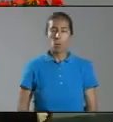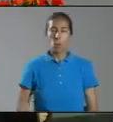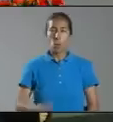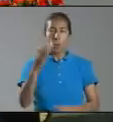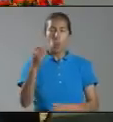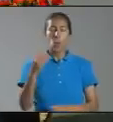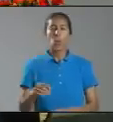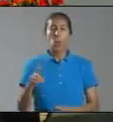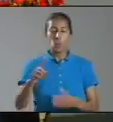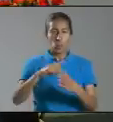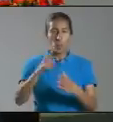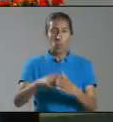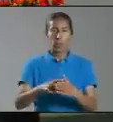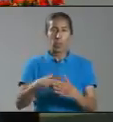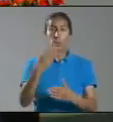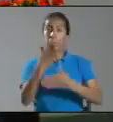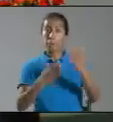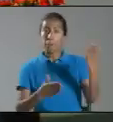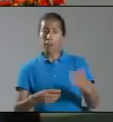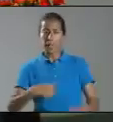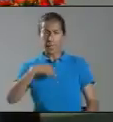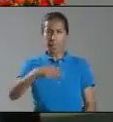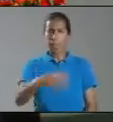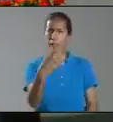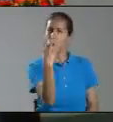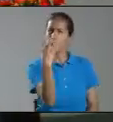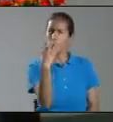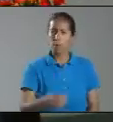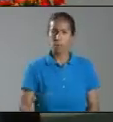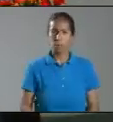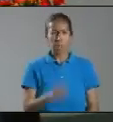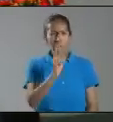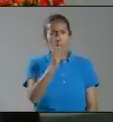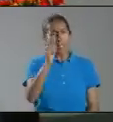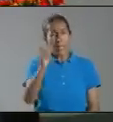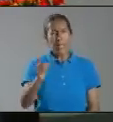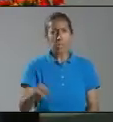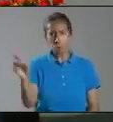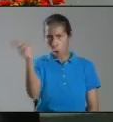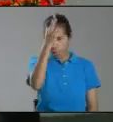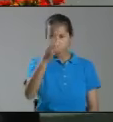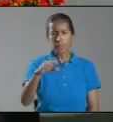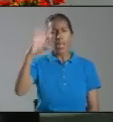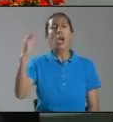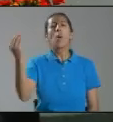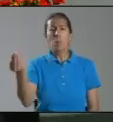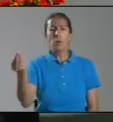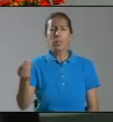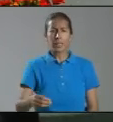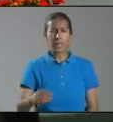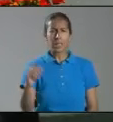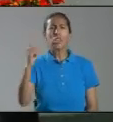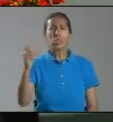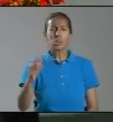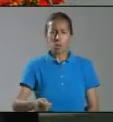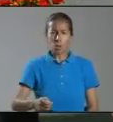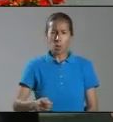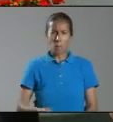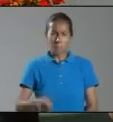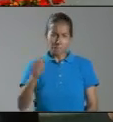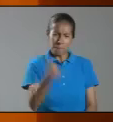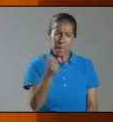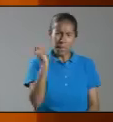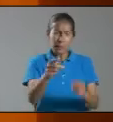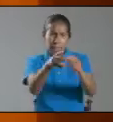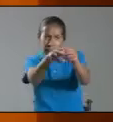torearan. Regañó al rey. ¿Por qué mataste la flecha solo 3 veces? Si lo hubieras